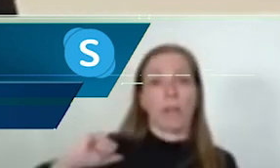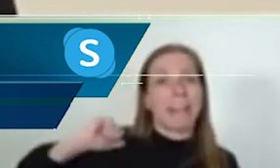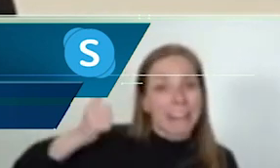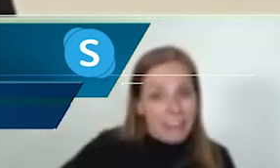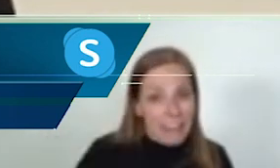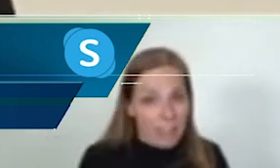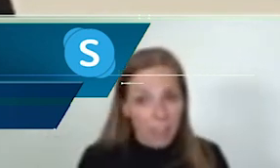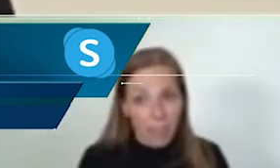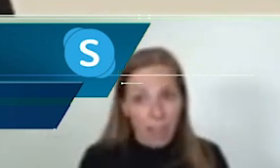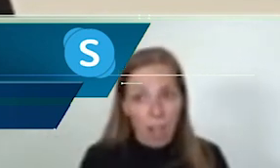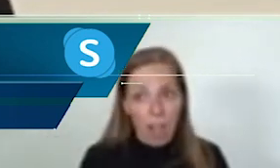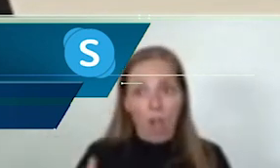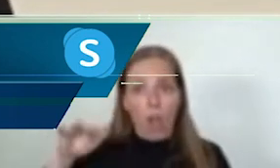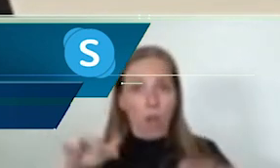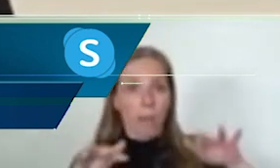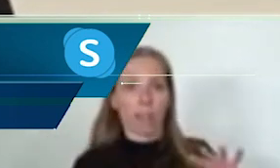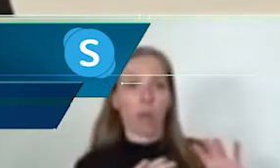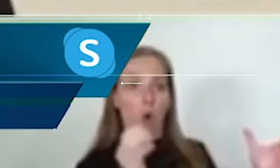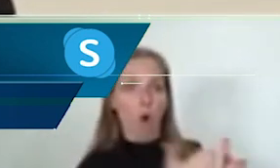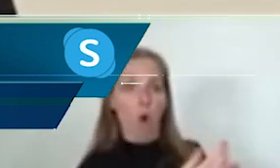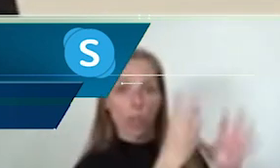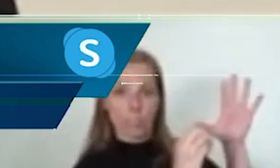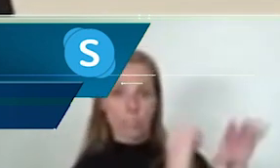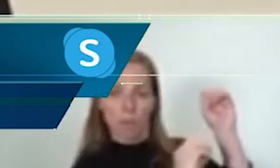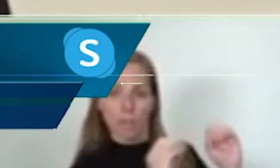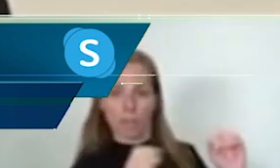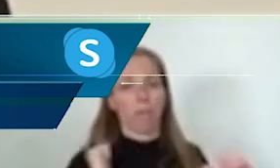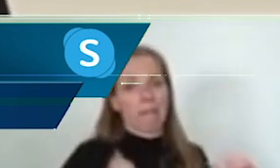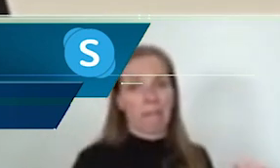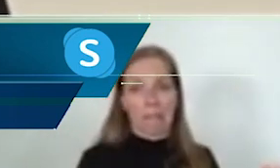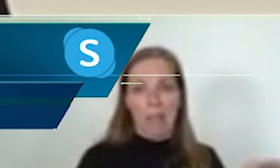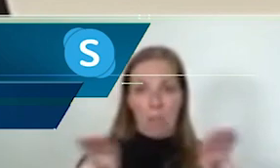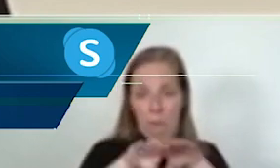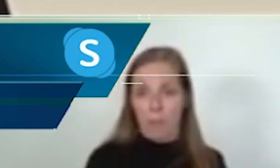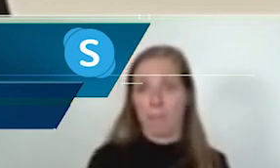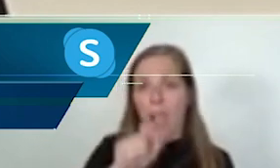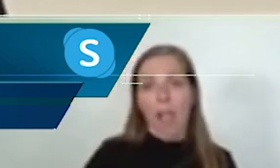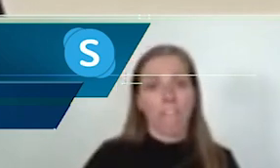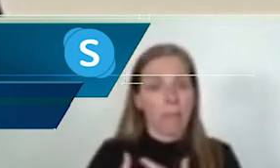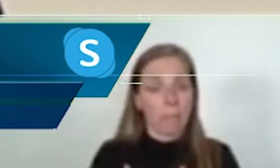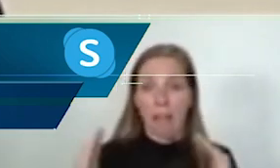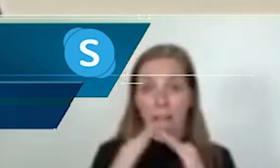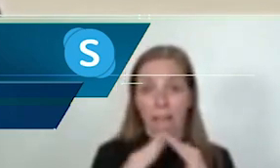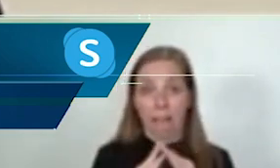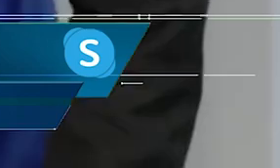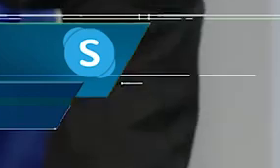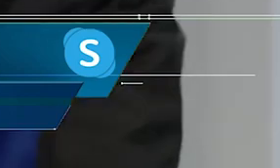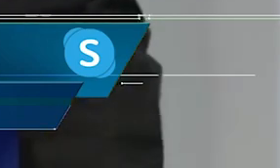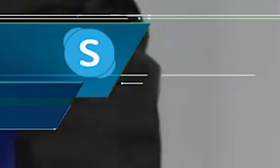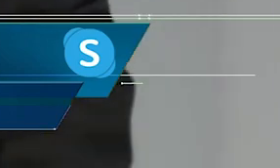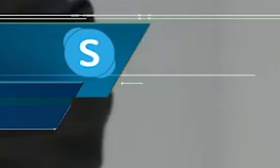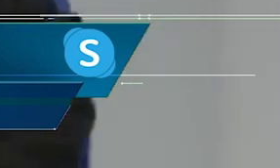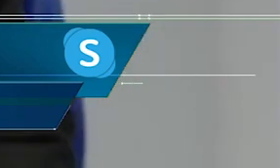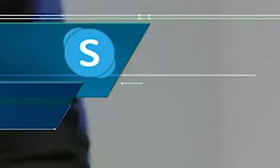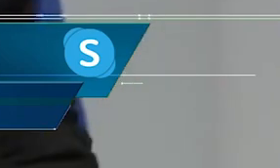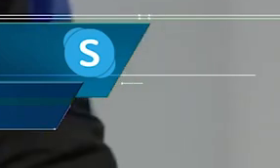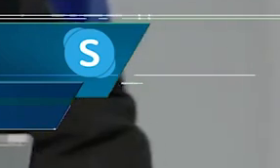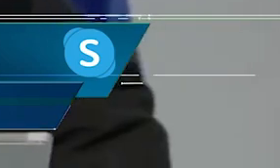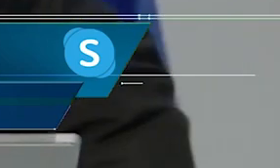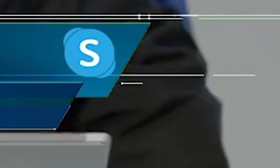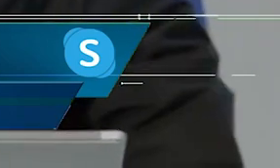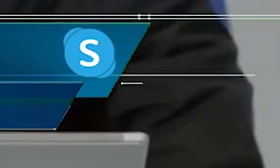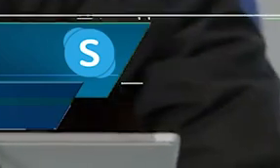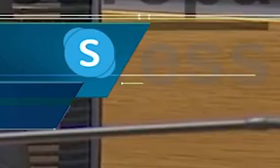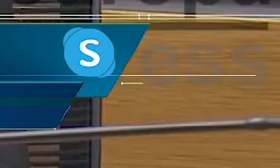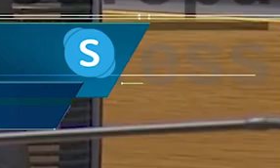Porque el contraejemplo que es la Comunidad de Madrid con sus políticas de impuestos bajos, de libertad individual, de libertad en general para todo